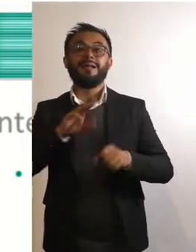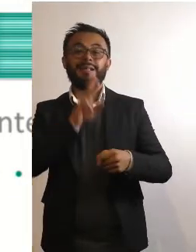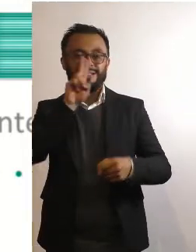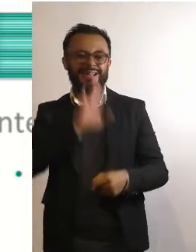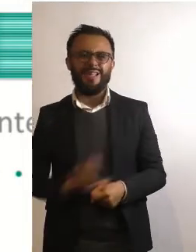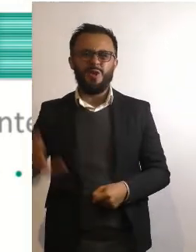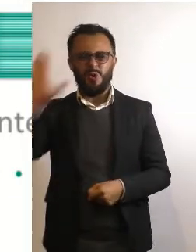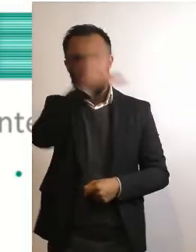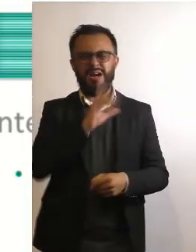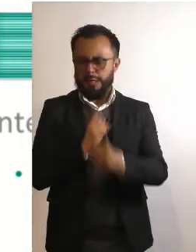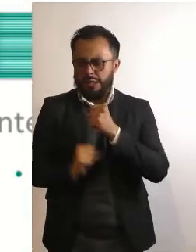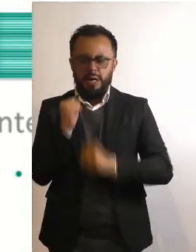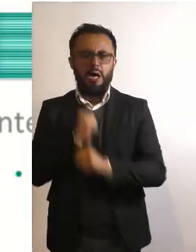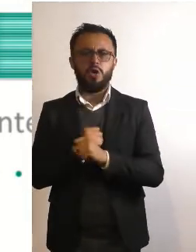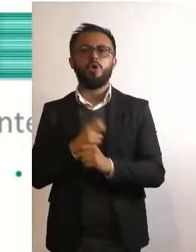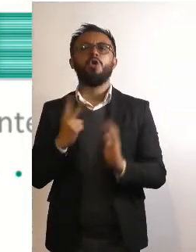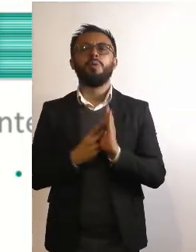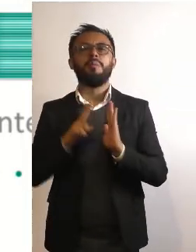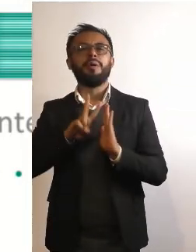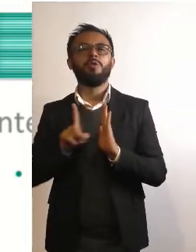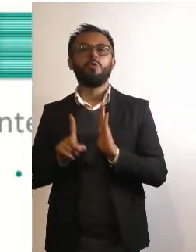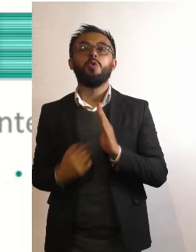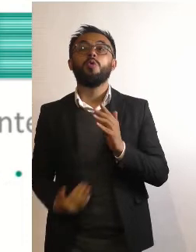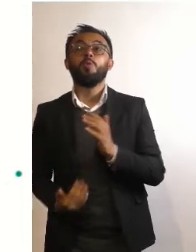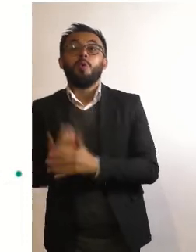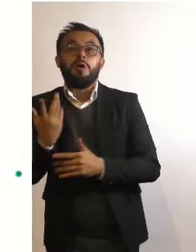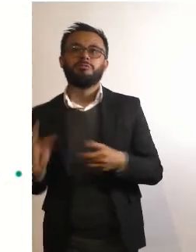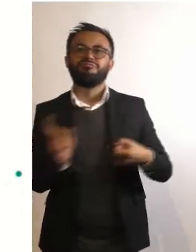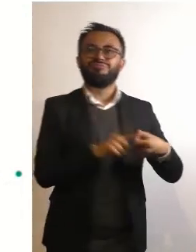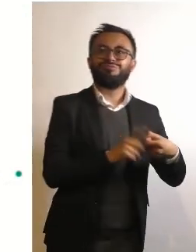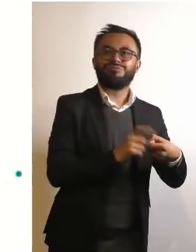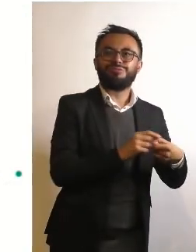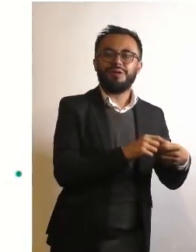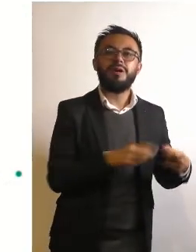2021 44 entrantes y 60 salientes.